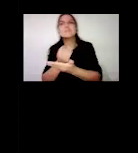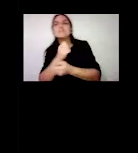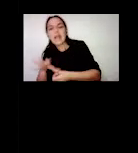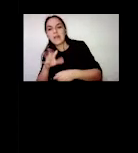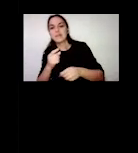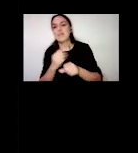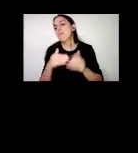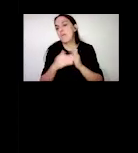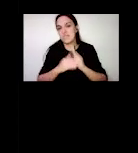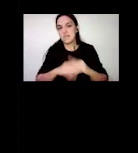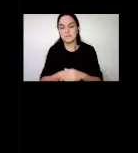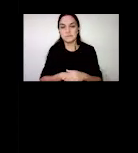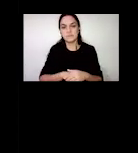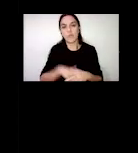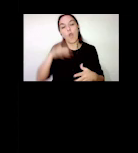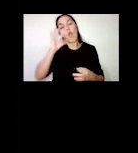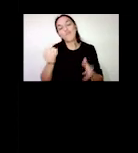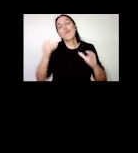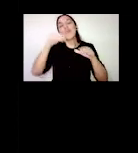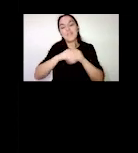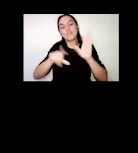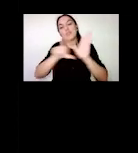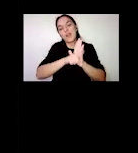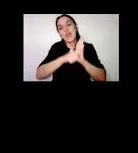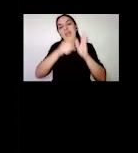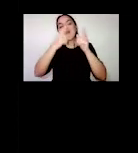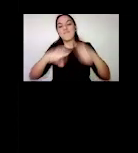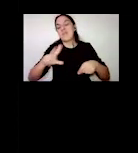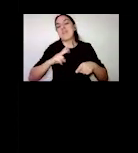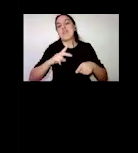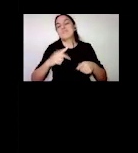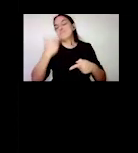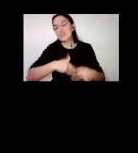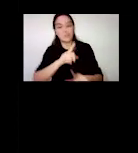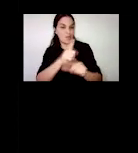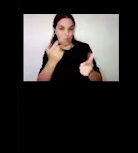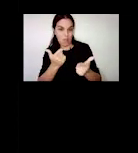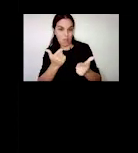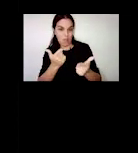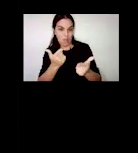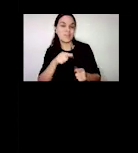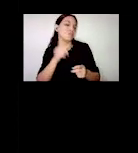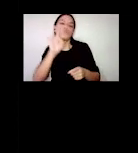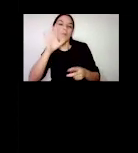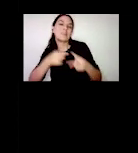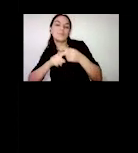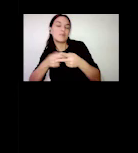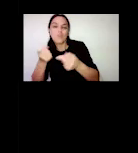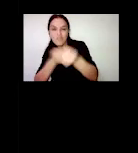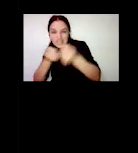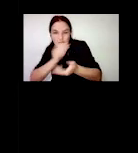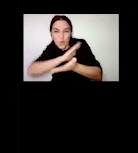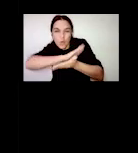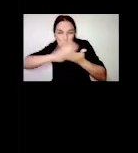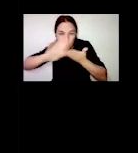supuesto, tampoco los vamos a encontrar dentro de la ley de bienes personales. Es un activo, como ya les dije, es un instrumento financiero muy nuevo, es un